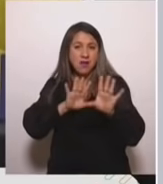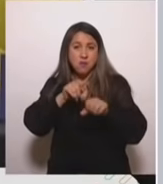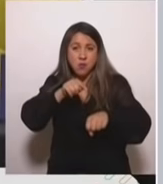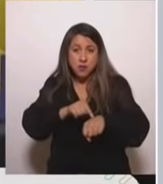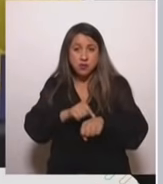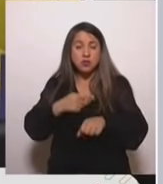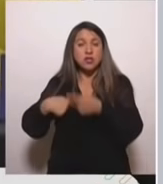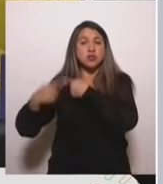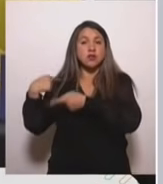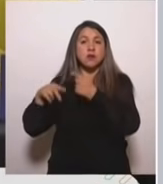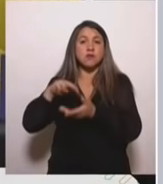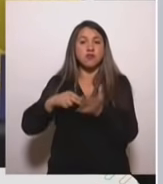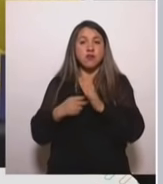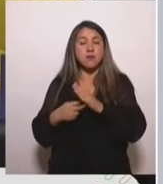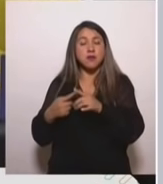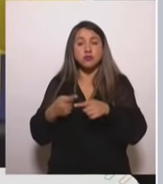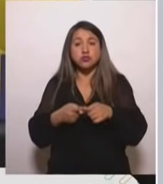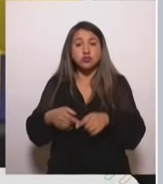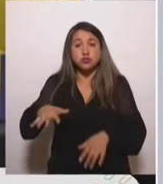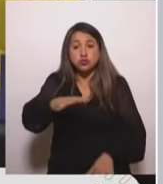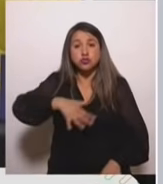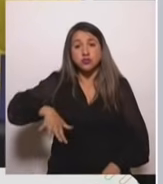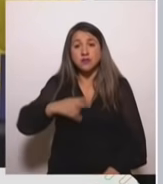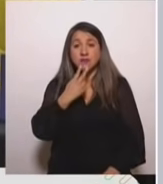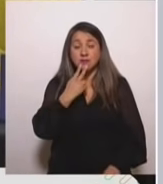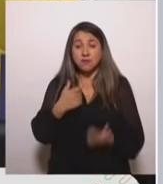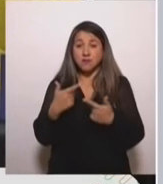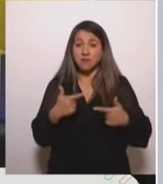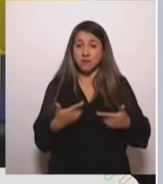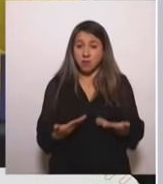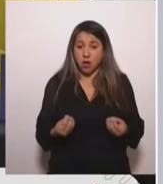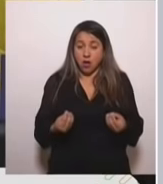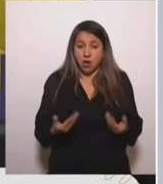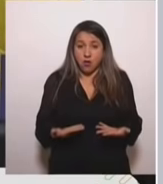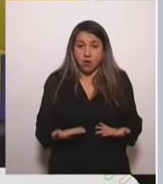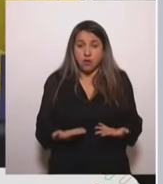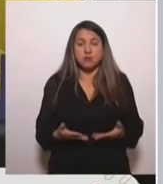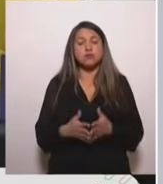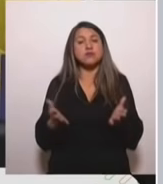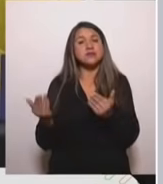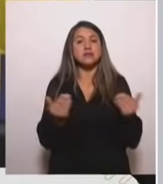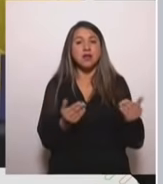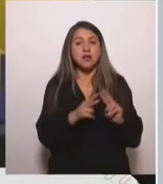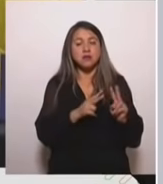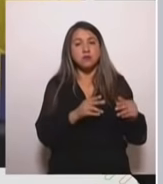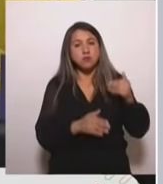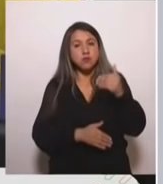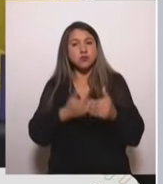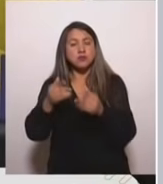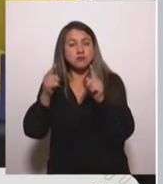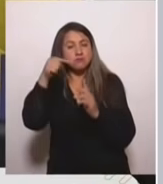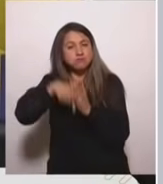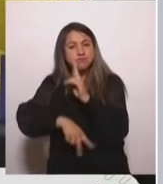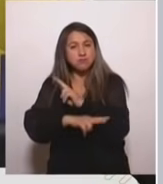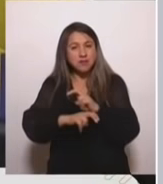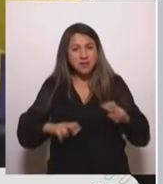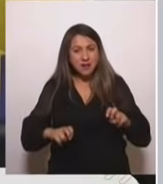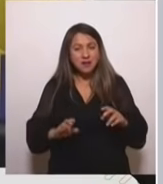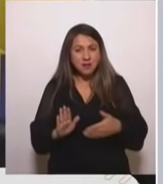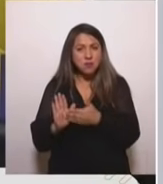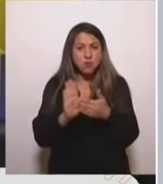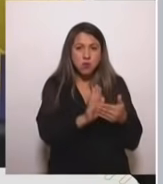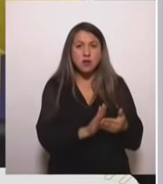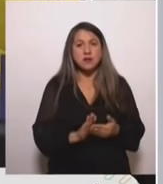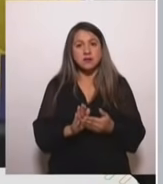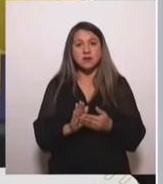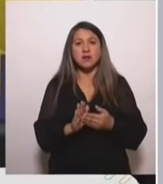2000. Tenemos suficiente tiempo de camino recorrido para que hagamos una evaluación de cómo está funcionando, pero no